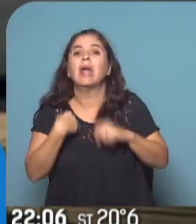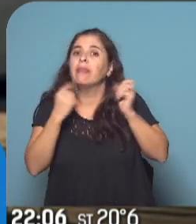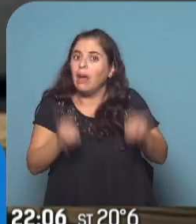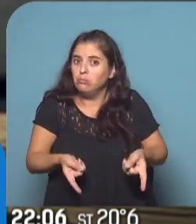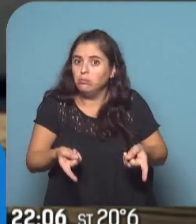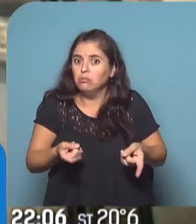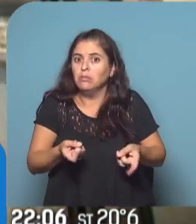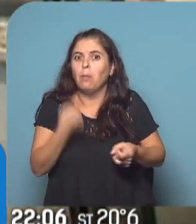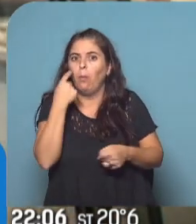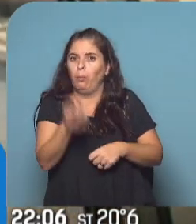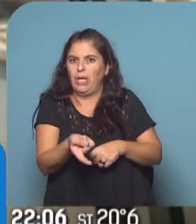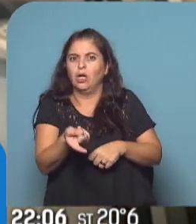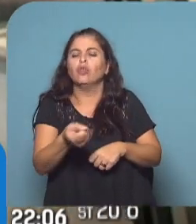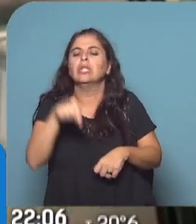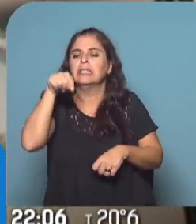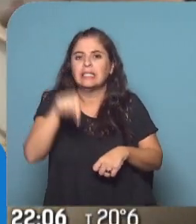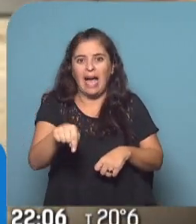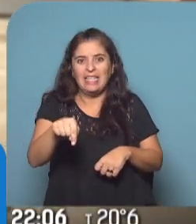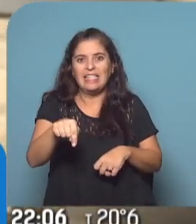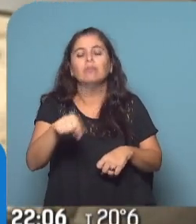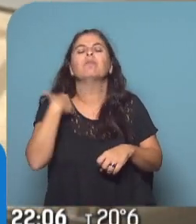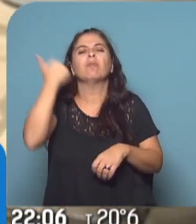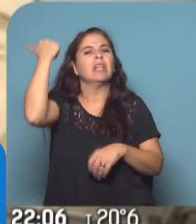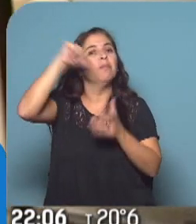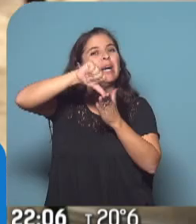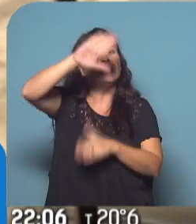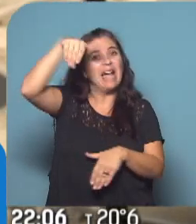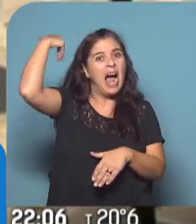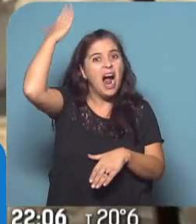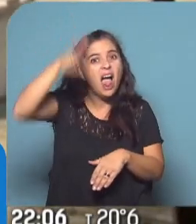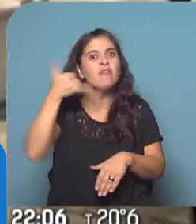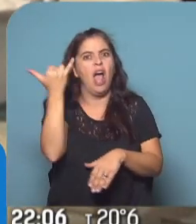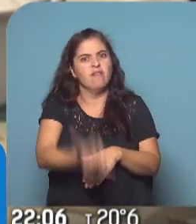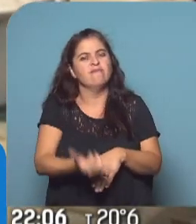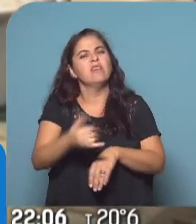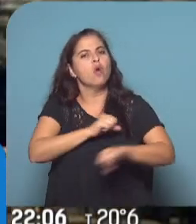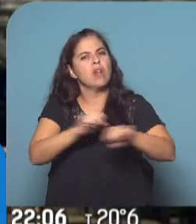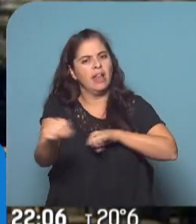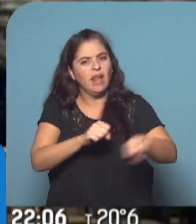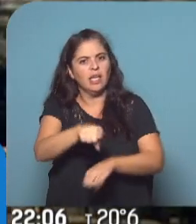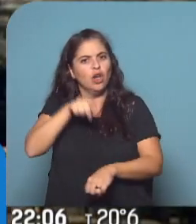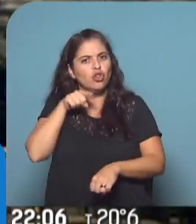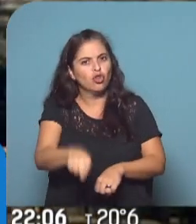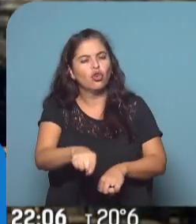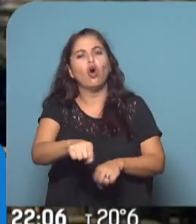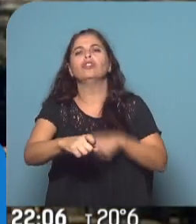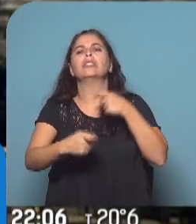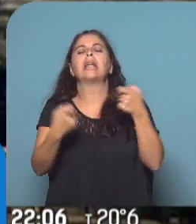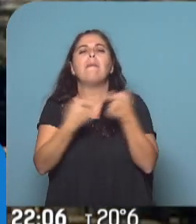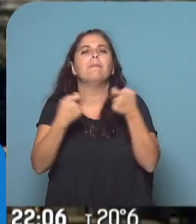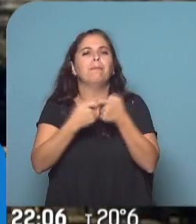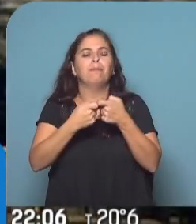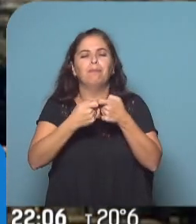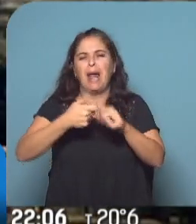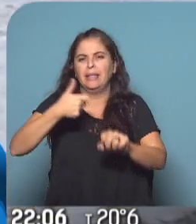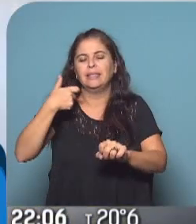de la petrolera estatal saudí Aramco, al este de ese país. Este ataque fue reivindicado por las milicias hutis y